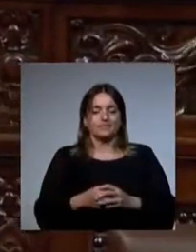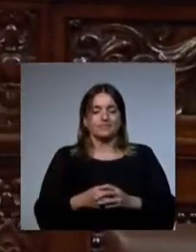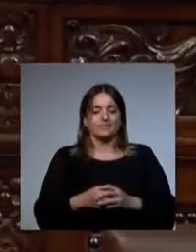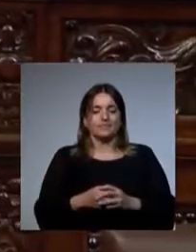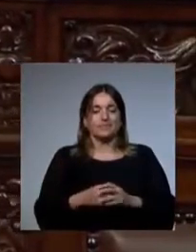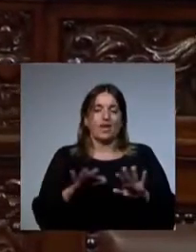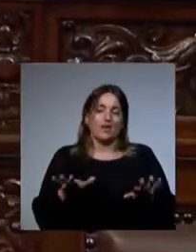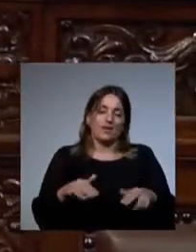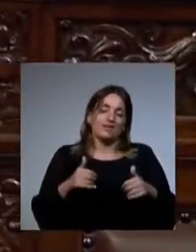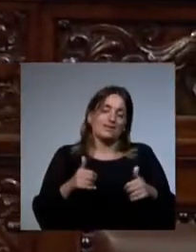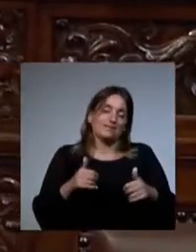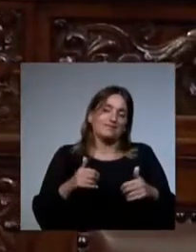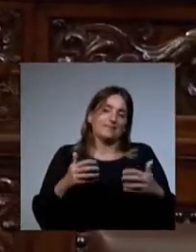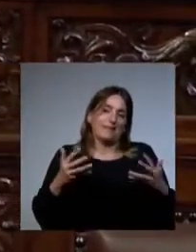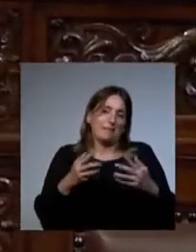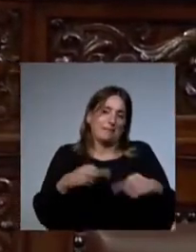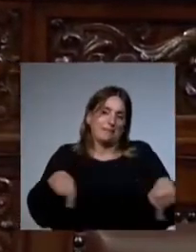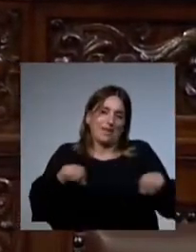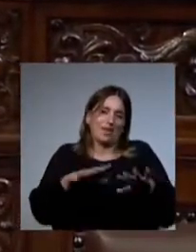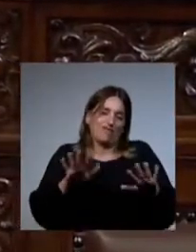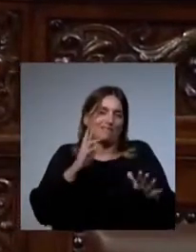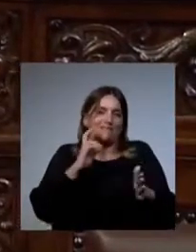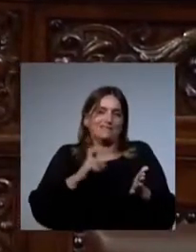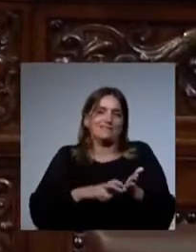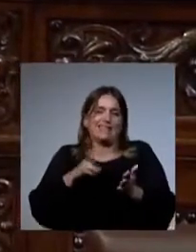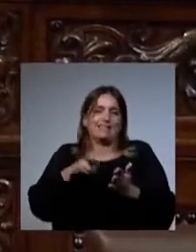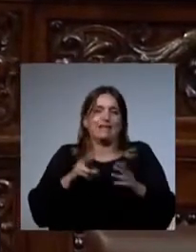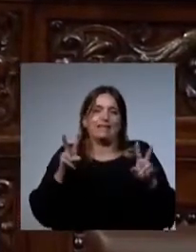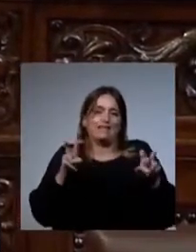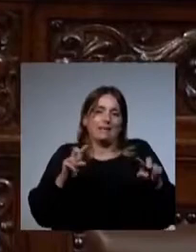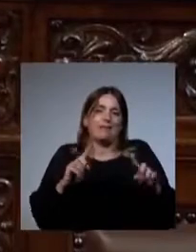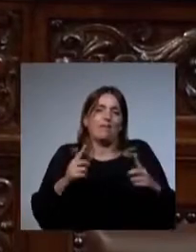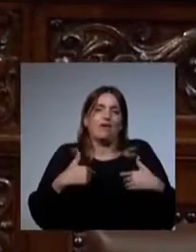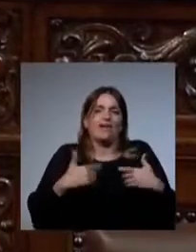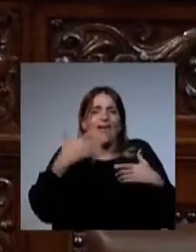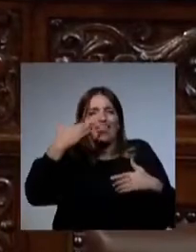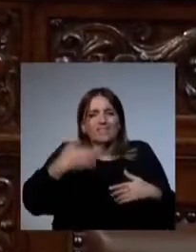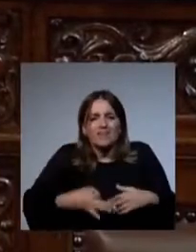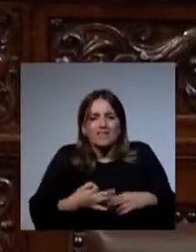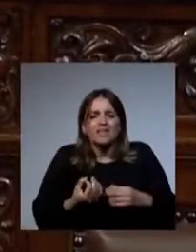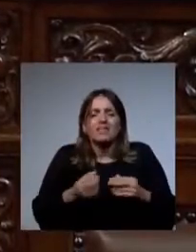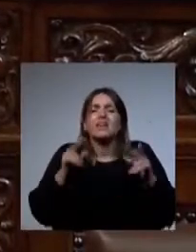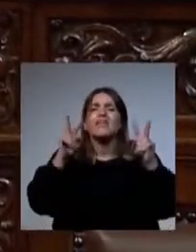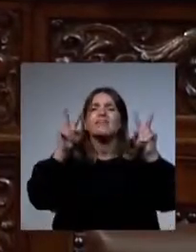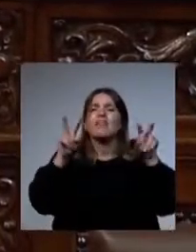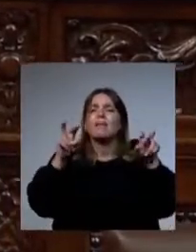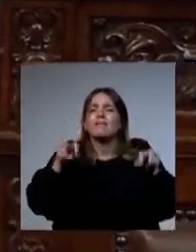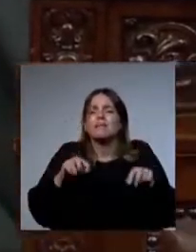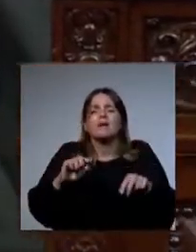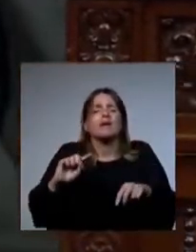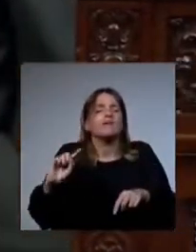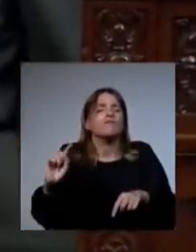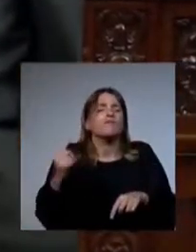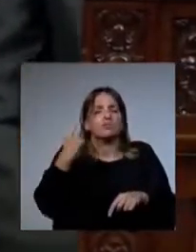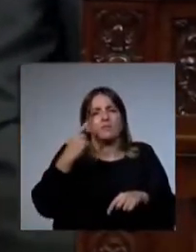el favor y voy a saltear algunos temas, pero créanme que cada cosa de esto para nosotros tiene un sentido